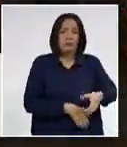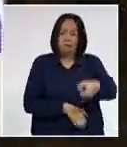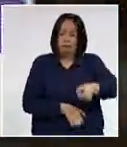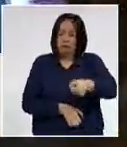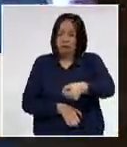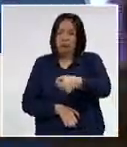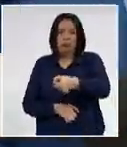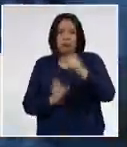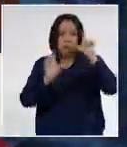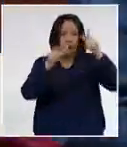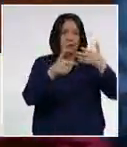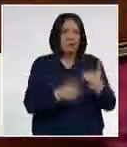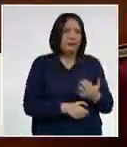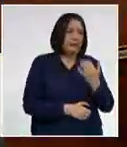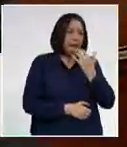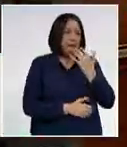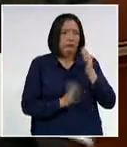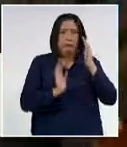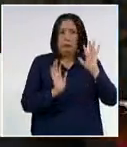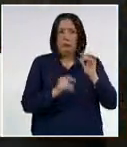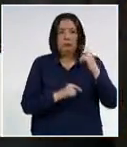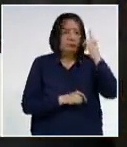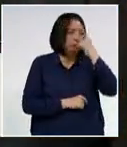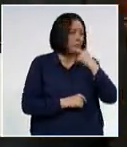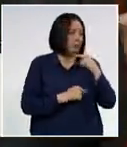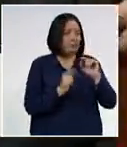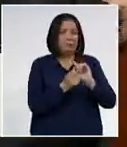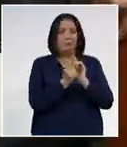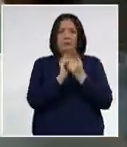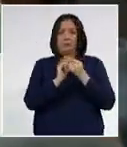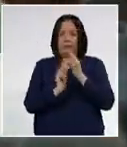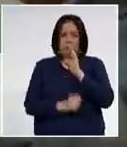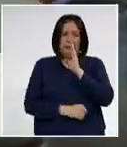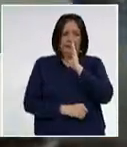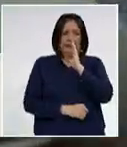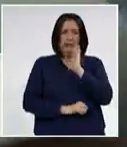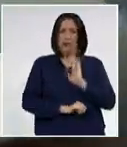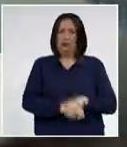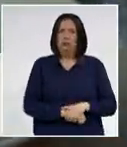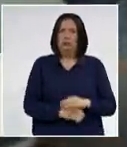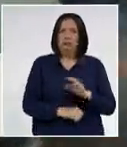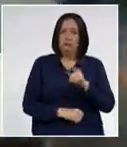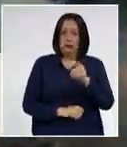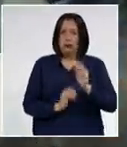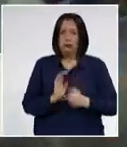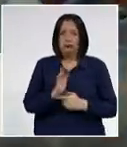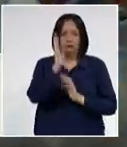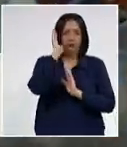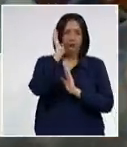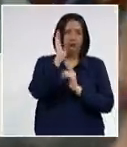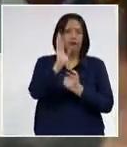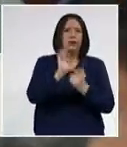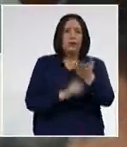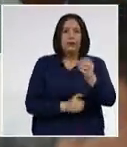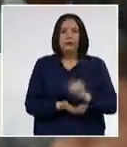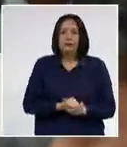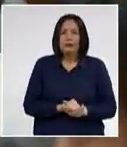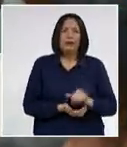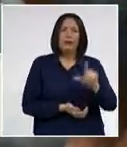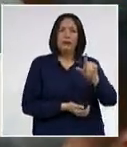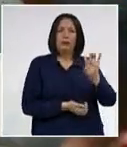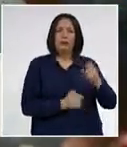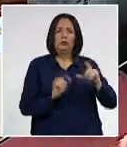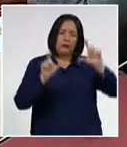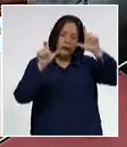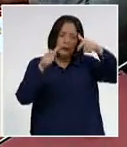uno. Nervioso o no, su rostro cambió y se tornó más serio de lo normal. Así fue la presentación del alcalde de Lima, Luis Castañeda Locio, ante el